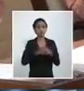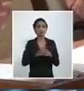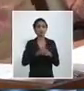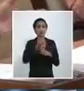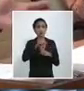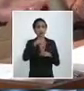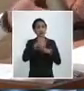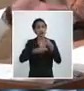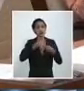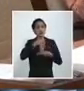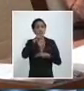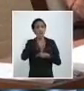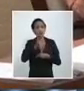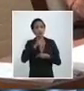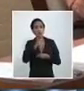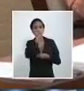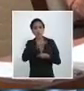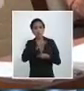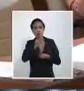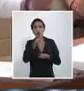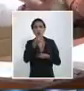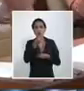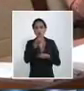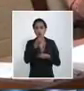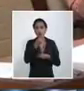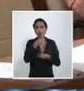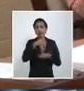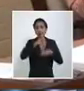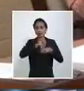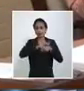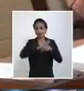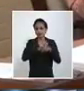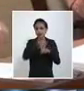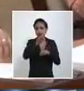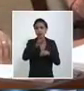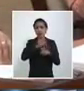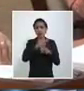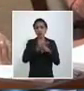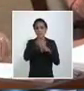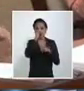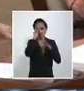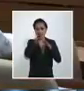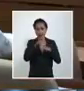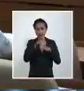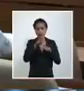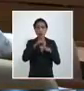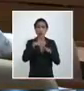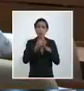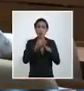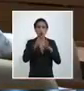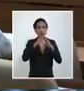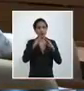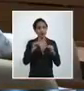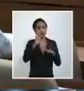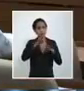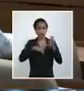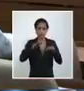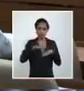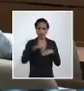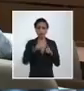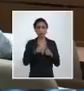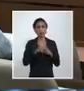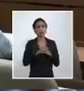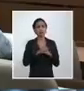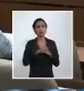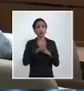evaluación, aquellos que puedan resultar sospechosos van al ingreso y los demás al ingreso del hogar en cada uno de los lugares. Por su parte, el primer ministro... ¿Cuánto